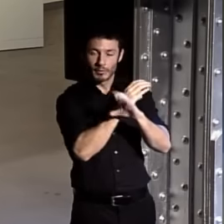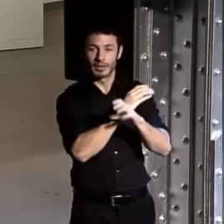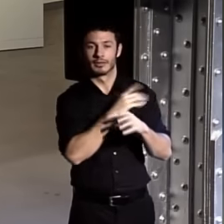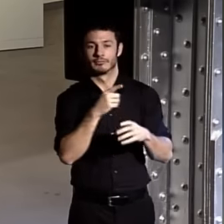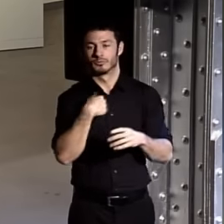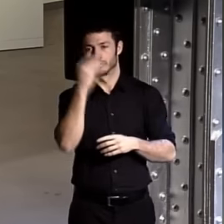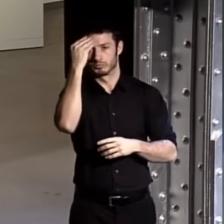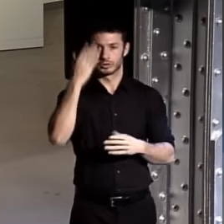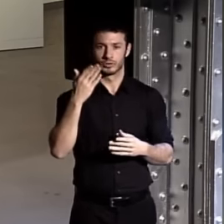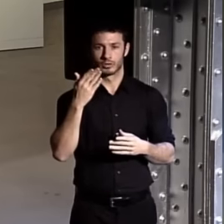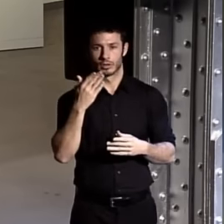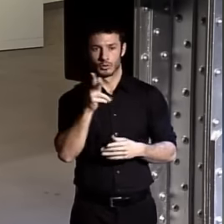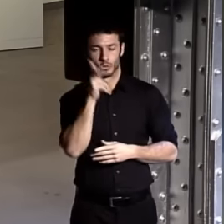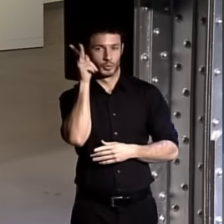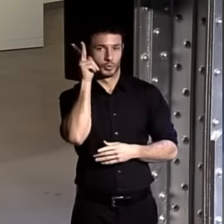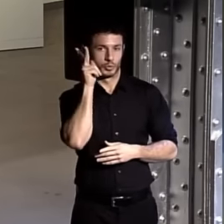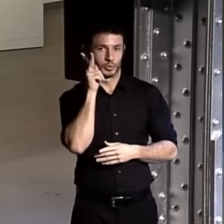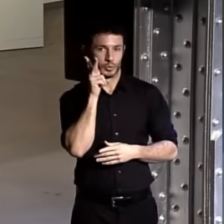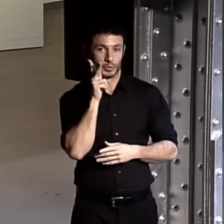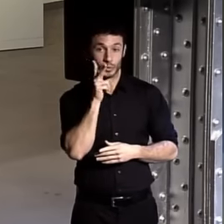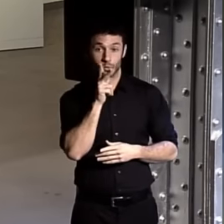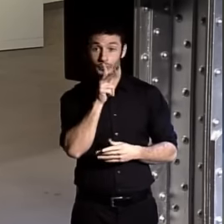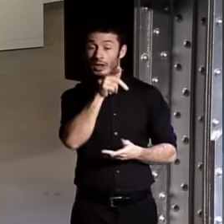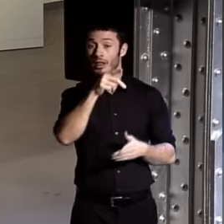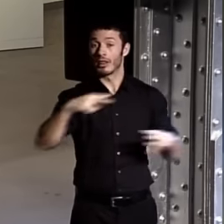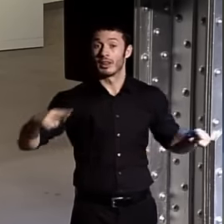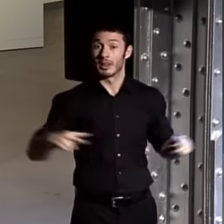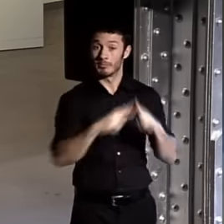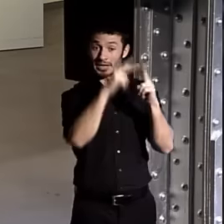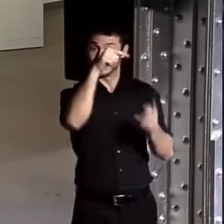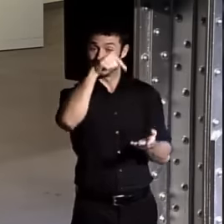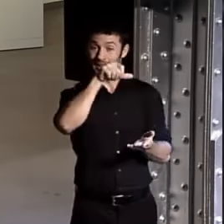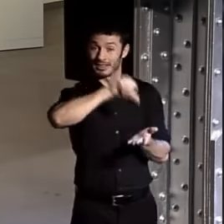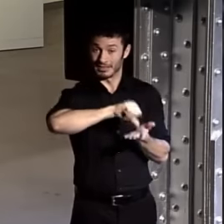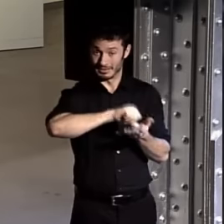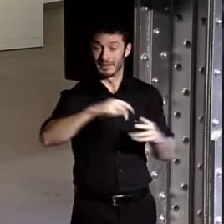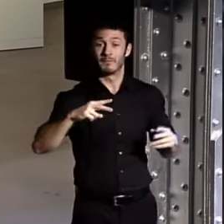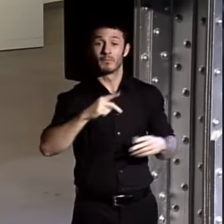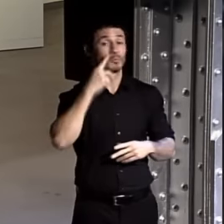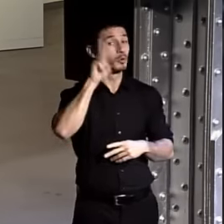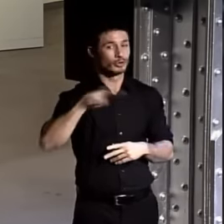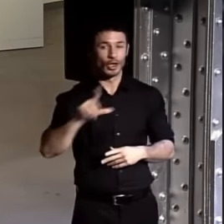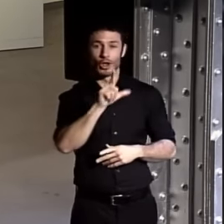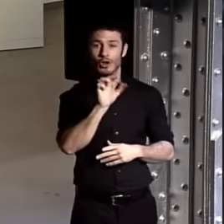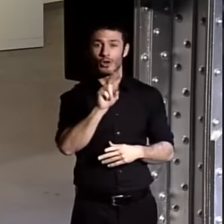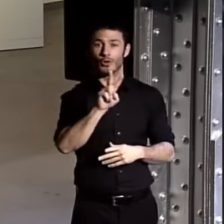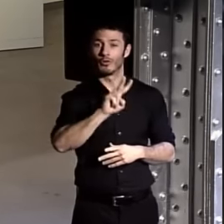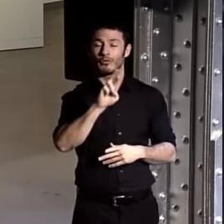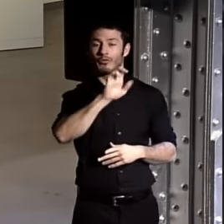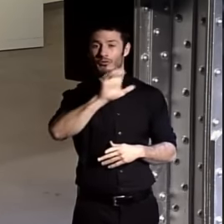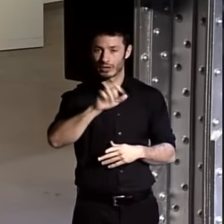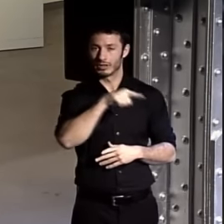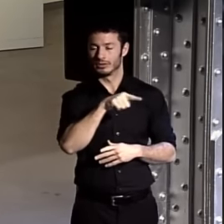creo que contamos con un lujazo que es tener al lubre de de colaborador en esta exposición tener a la editorial futuropolis que es una editorial